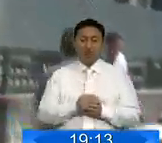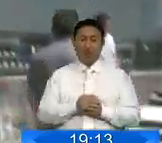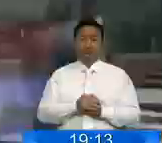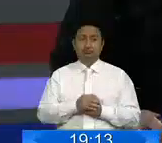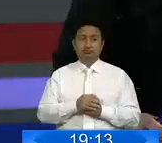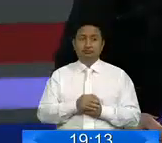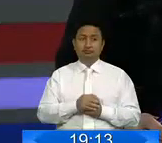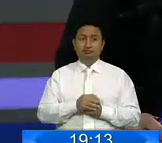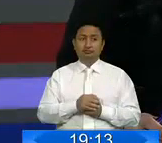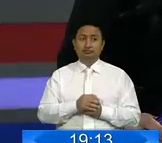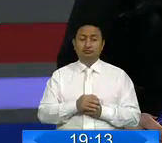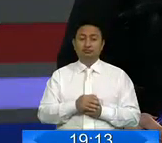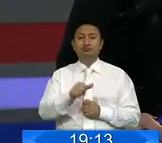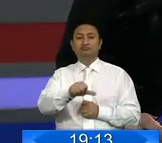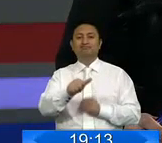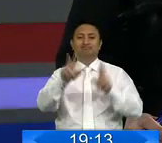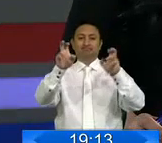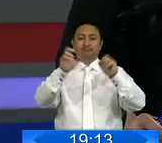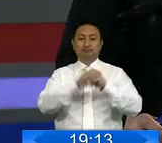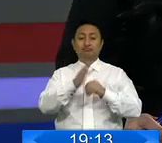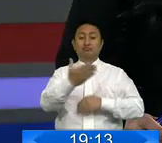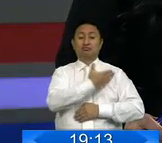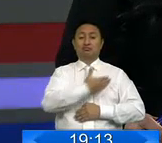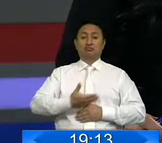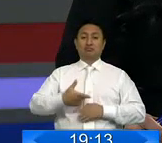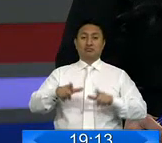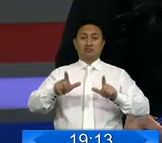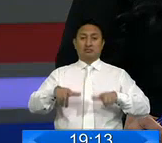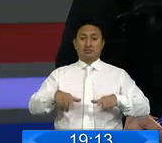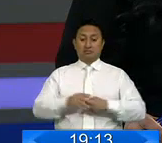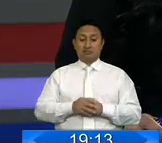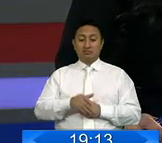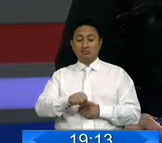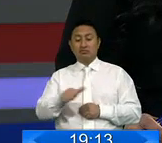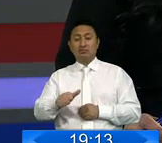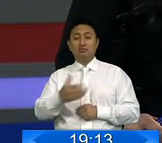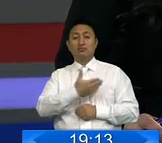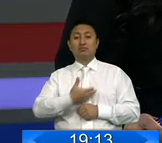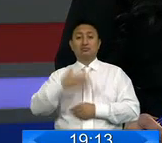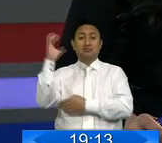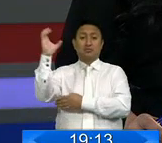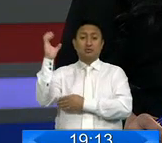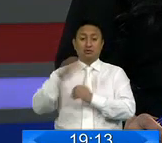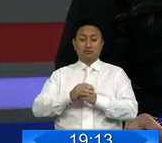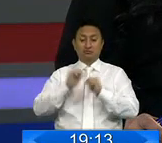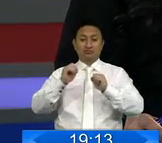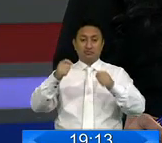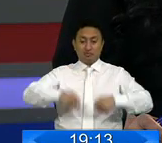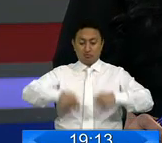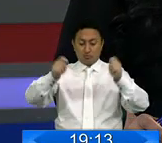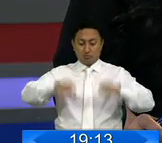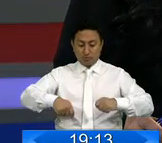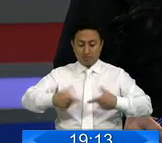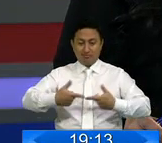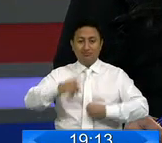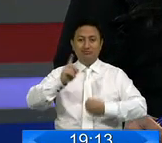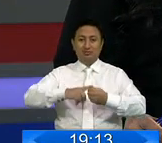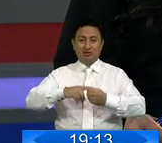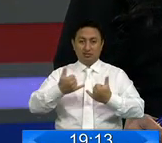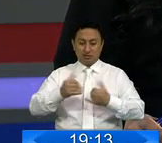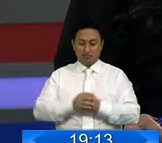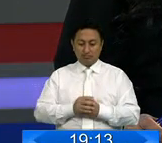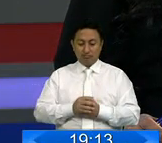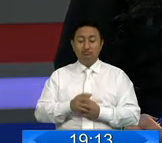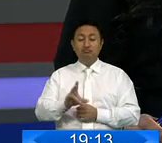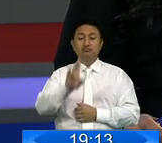Romero. En otro tema, el presidente Lenín Moreno y su homólogo de Colombia, Iván Duque, suscribieron una declaración de Quito, en la cual se